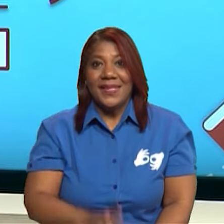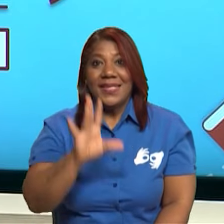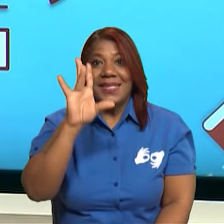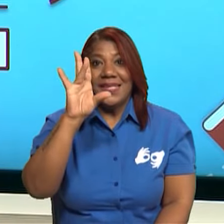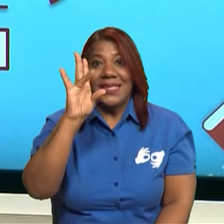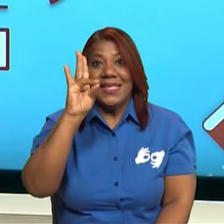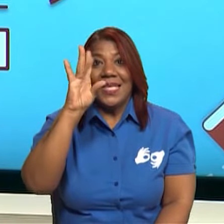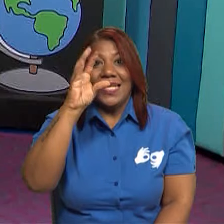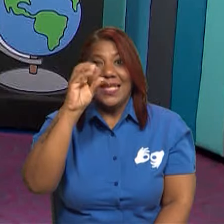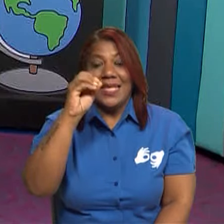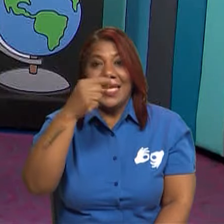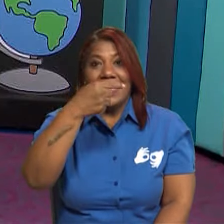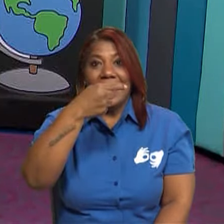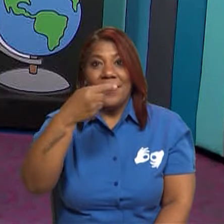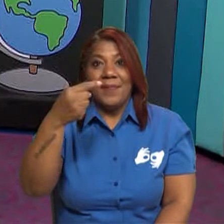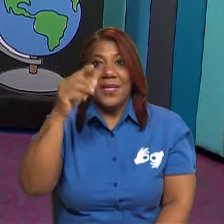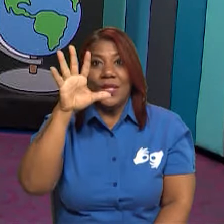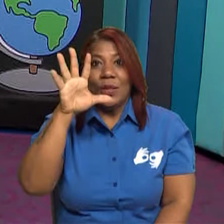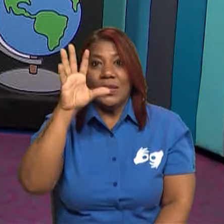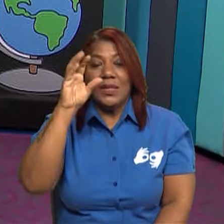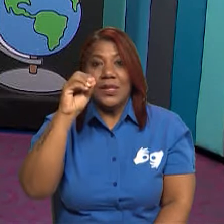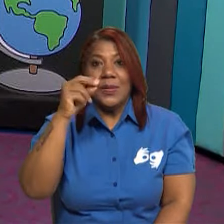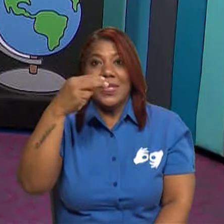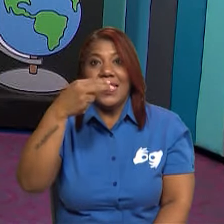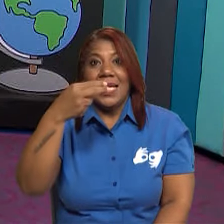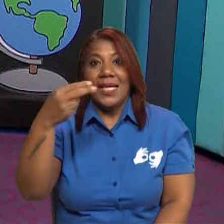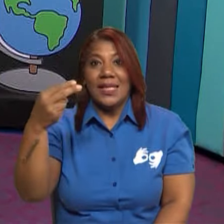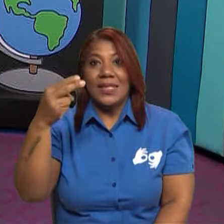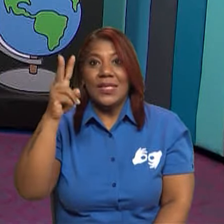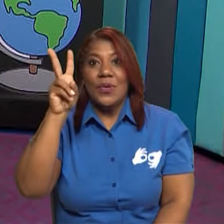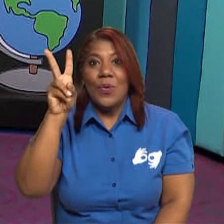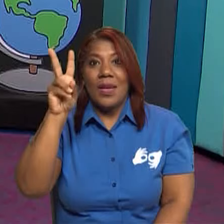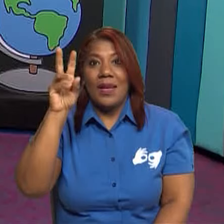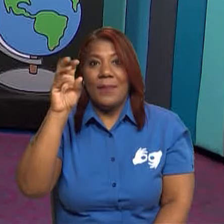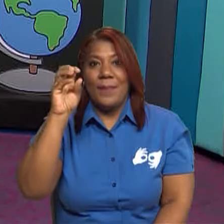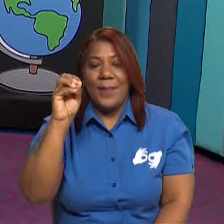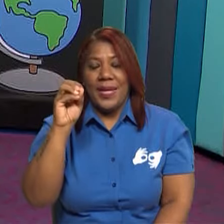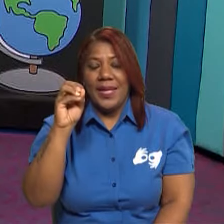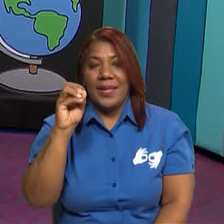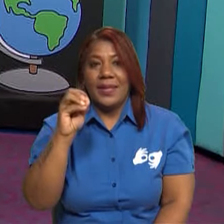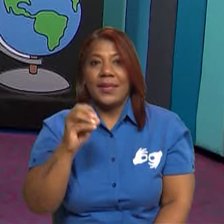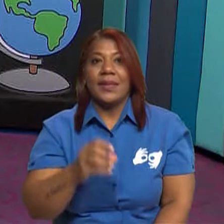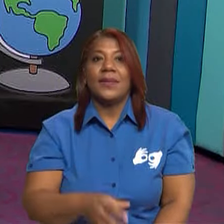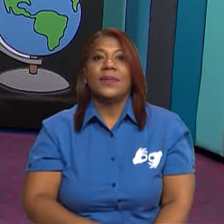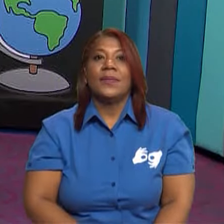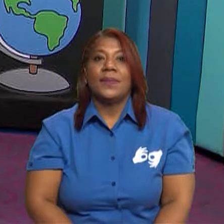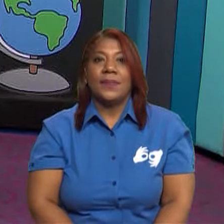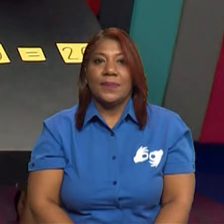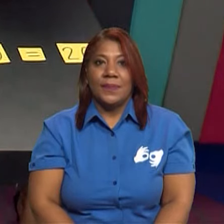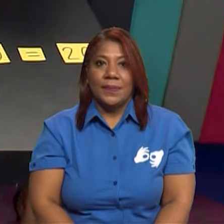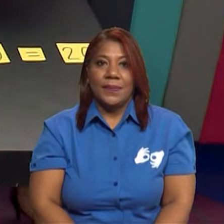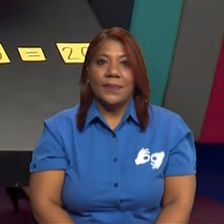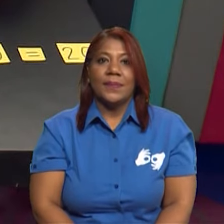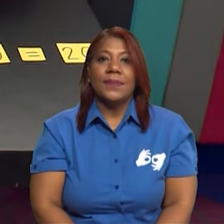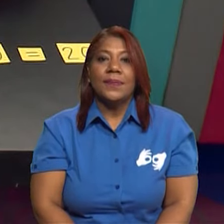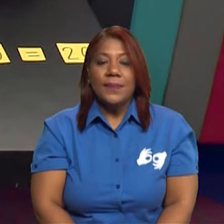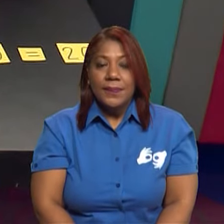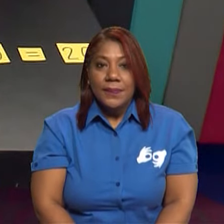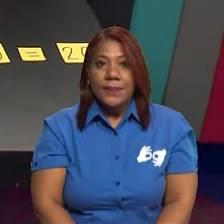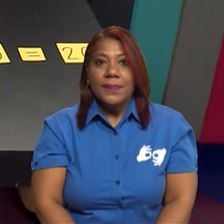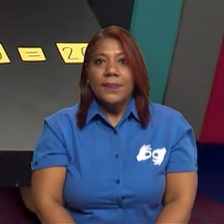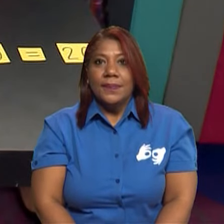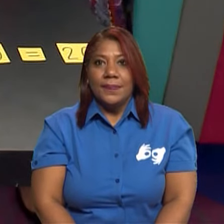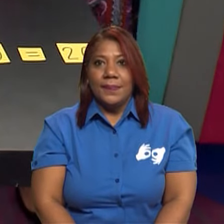estamos trabajando con decenas. Aquí vemos está la resulta. Las respuestas con las tarjetas de nuestras decenas. Muy